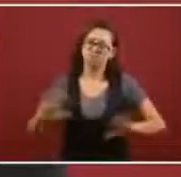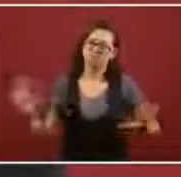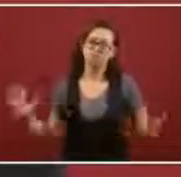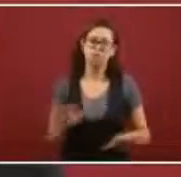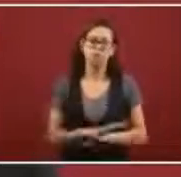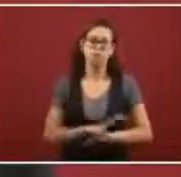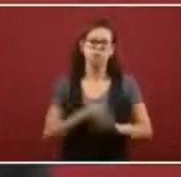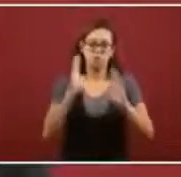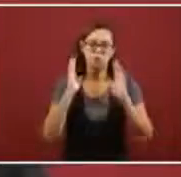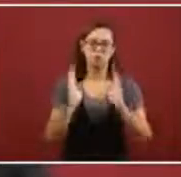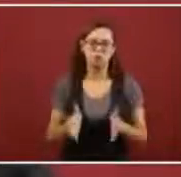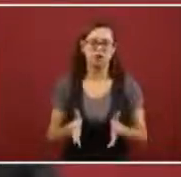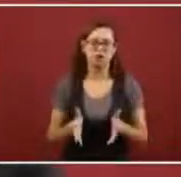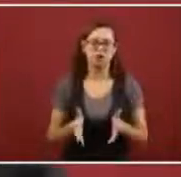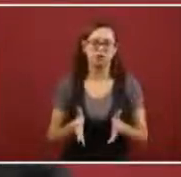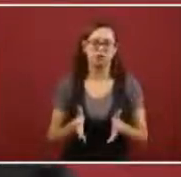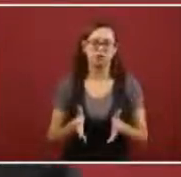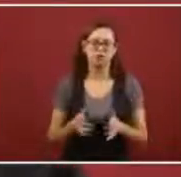es